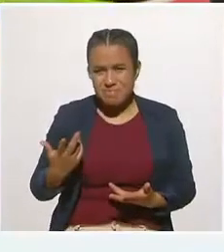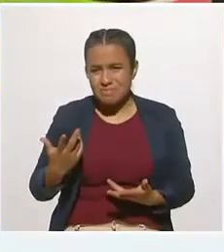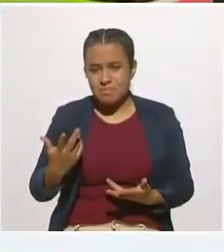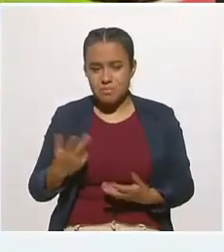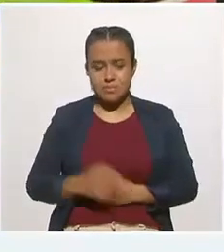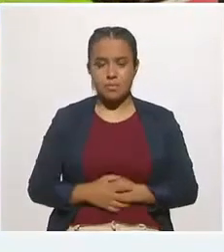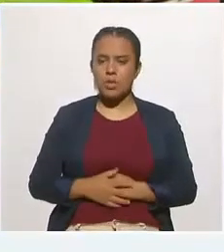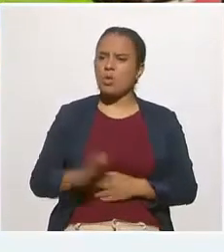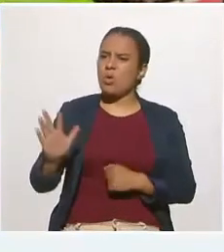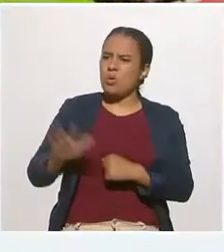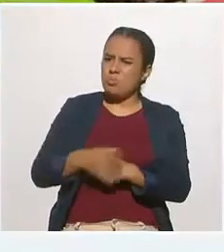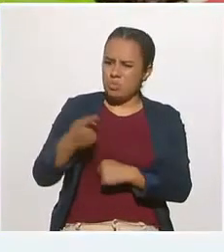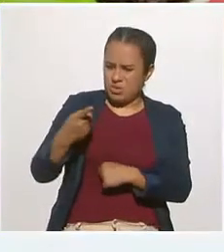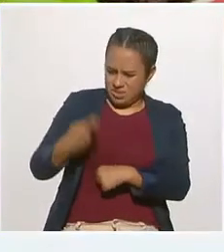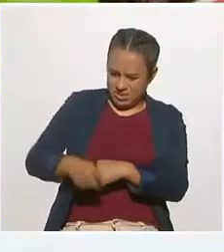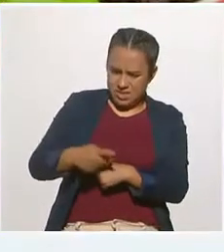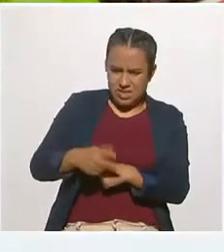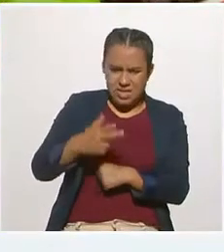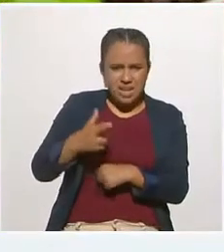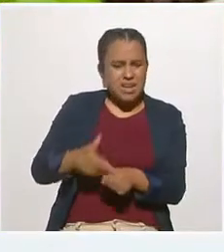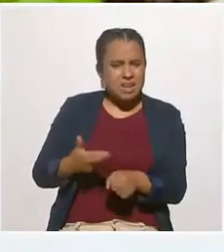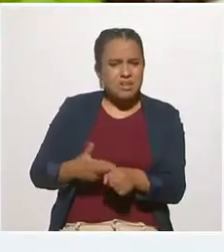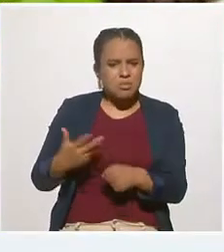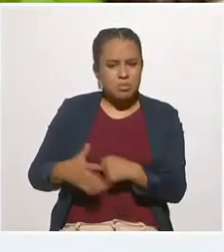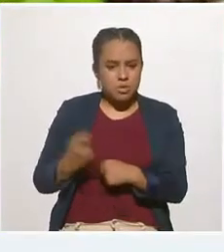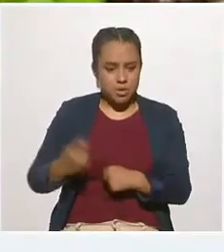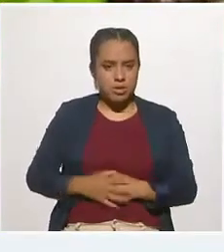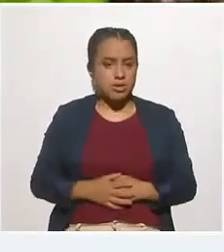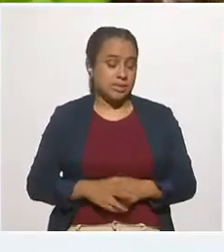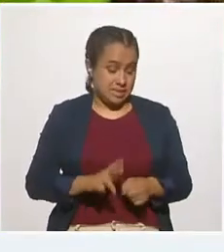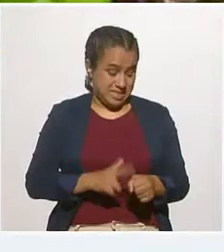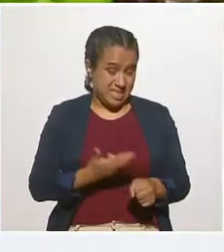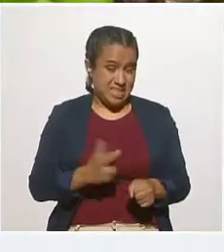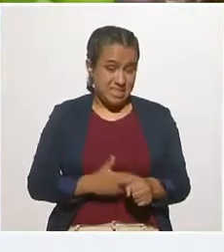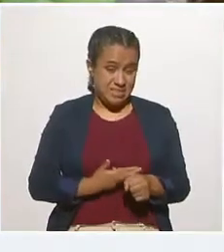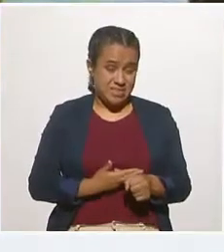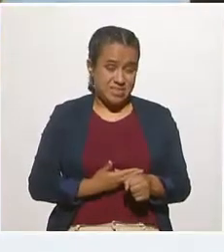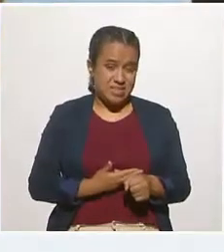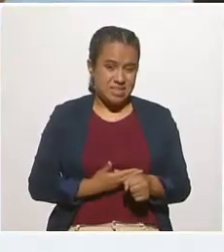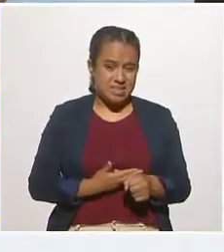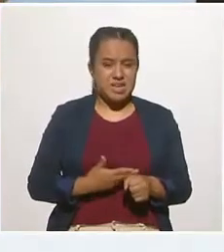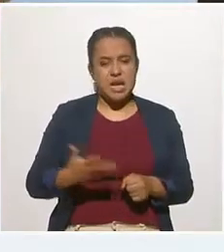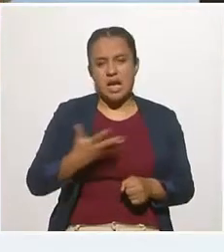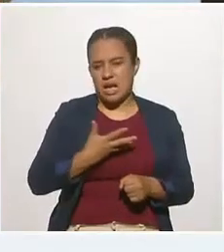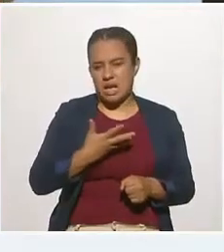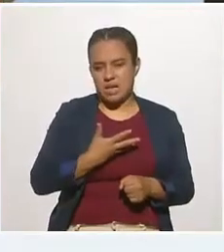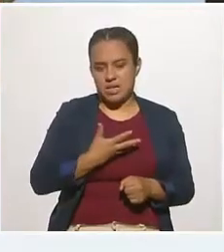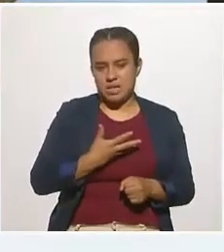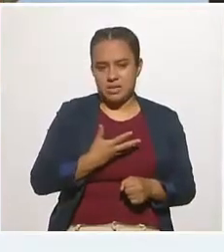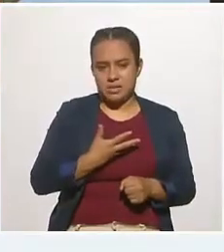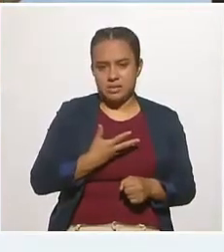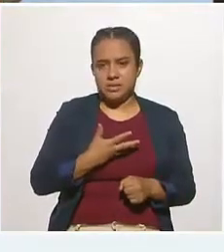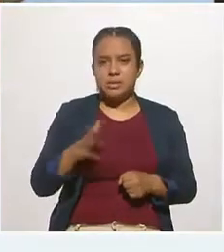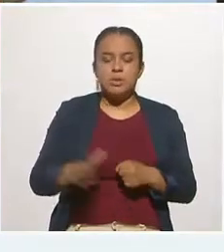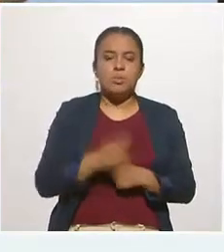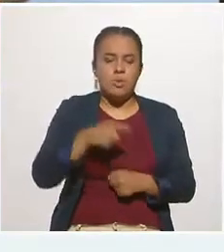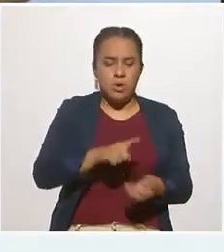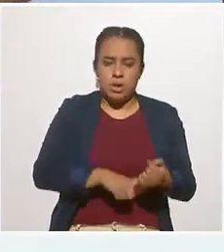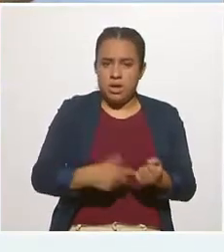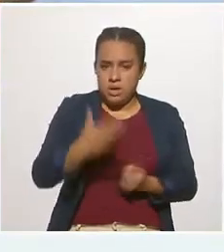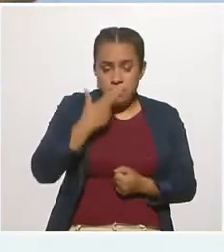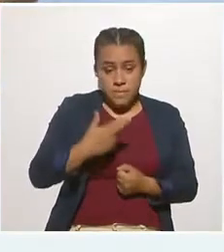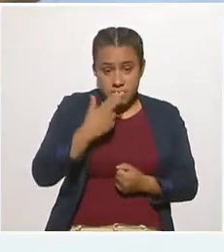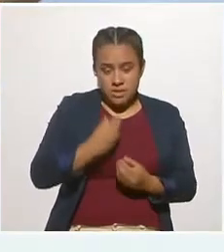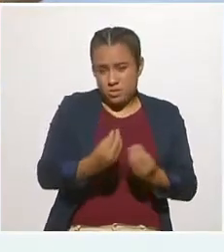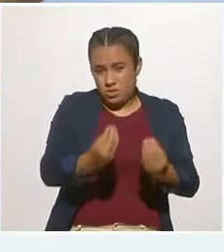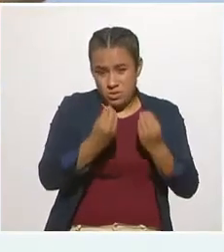refrescos? Los refrescos también por esta cuestión. Hay principalmente por la cantidad de azúcar, ¿no? La cantidad de azúcares que